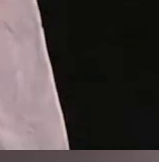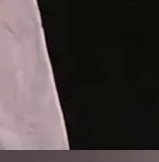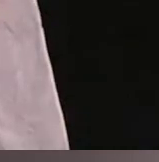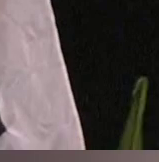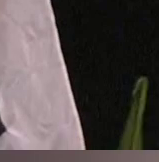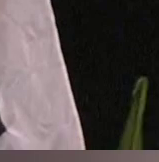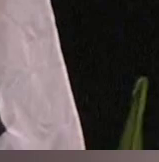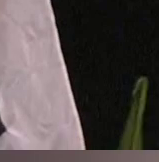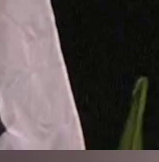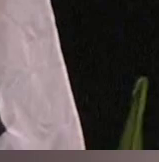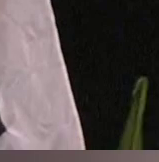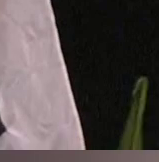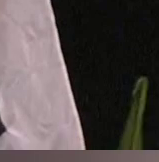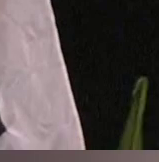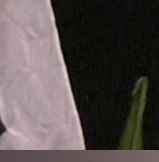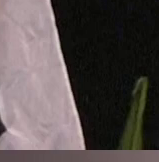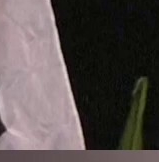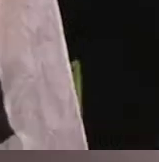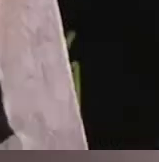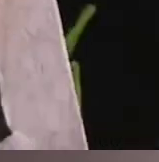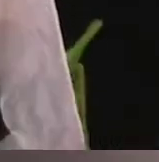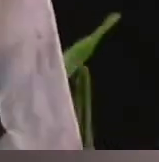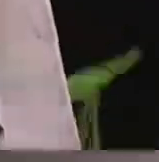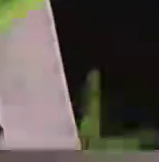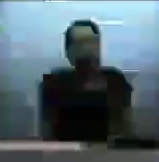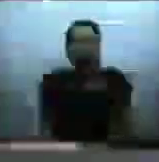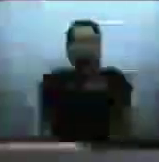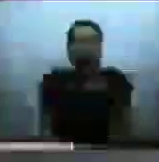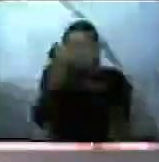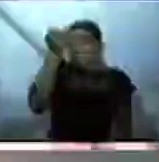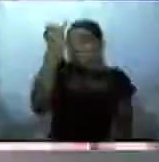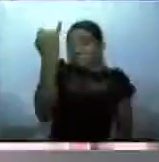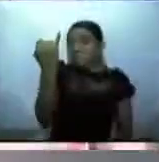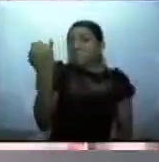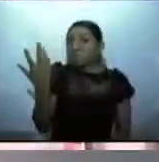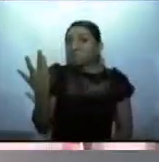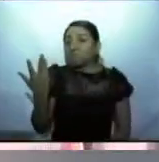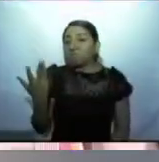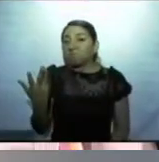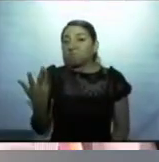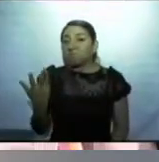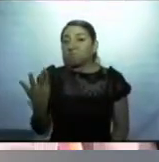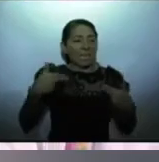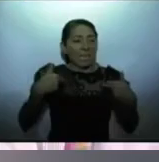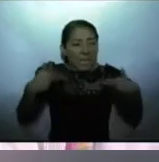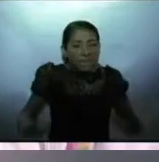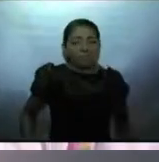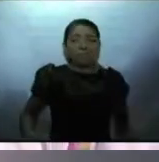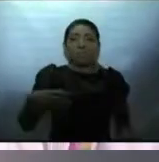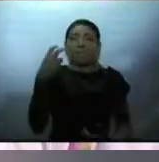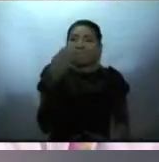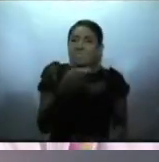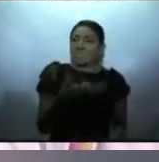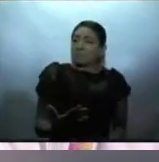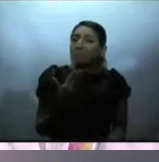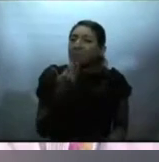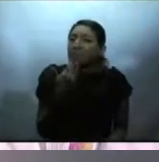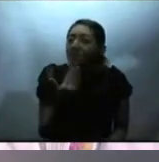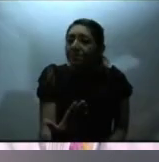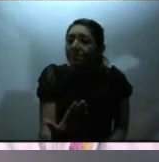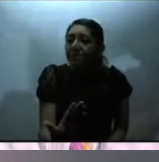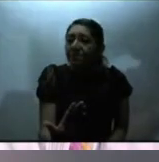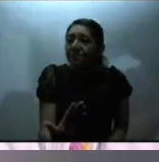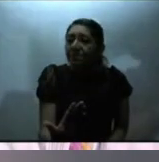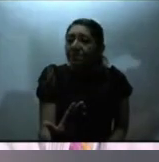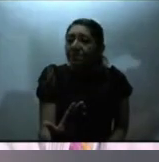al pasado, que no el humanismo moral no